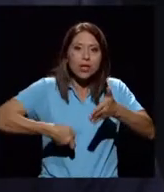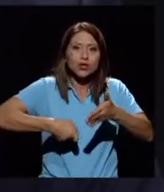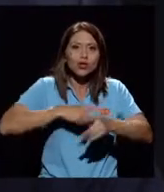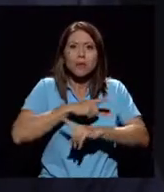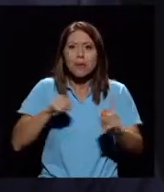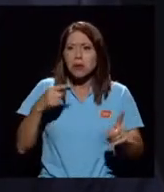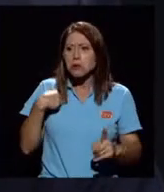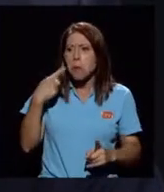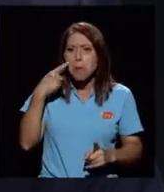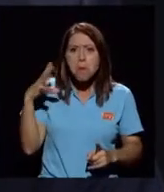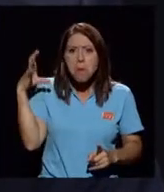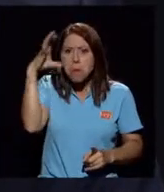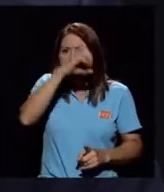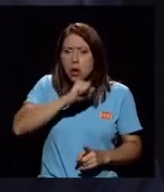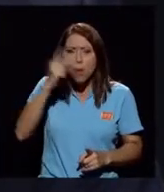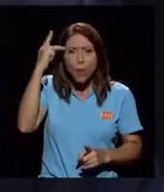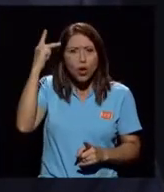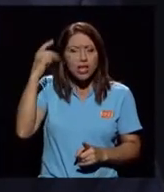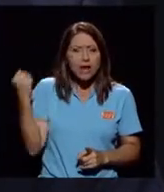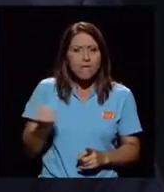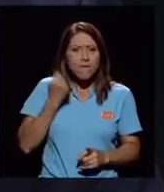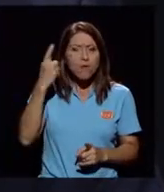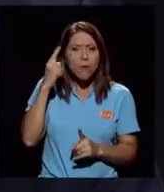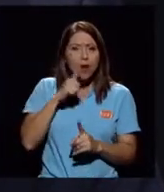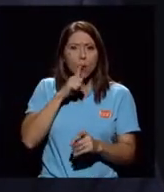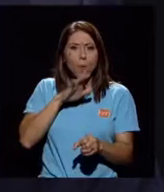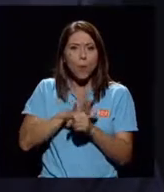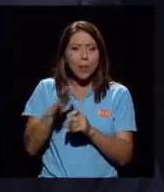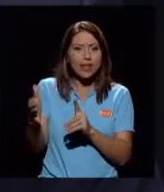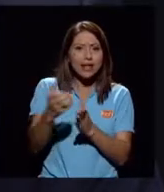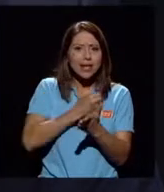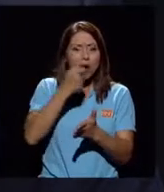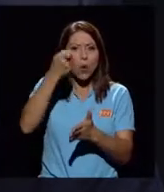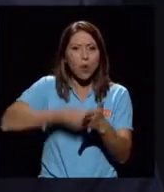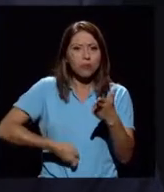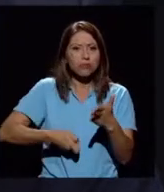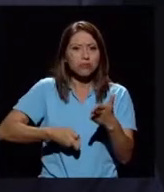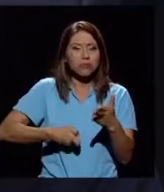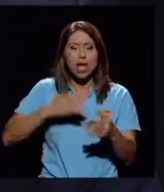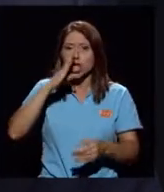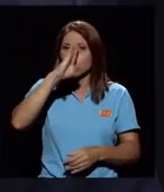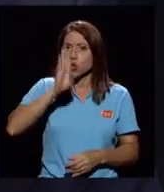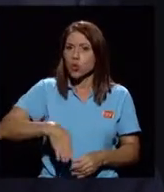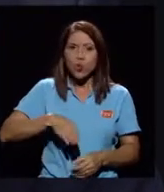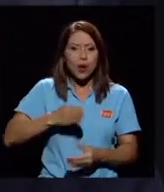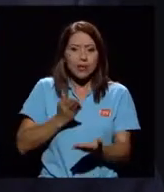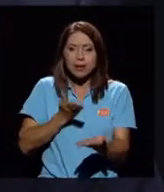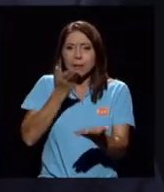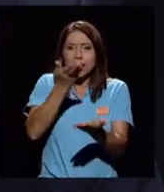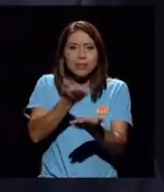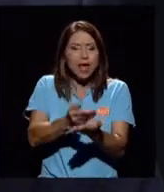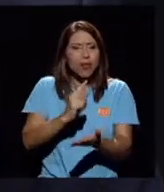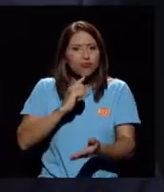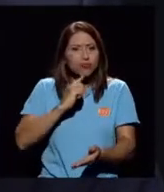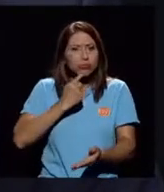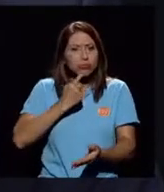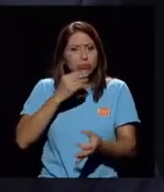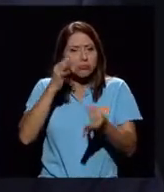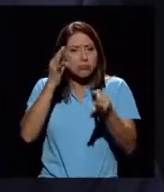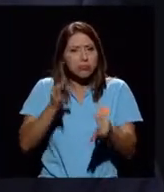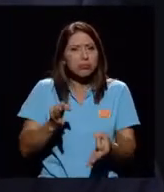fuerte de comprometerse hacia eso si nunca nunca se han planteado las cosas en serio en sentido de